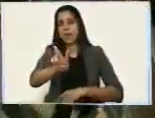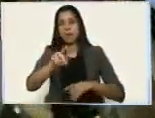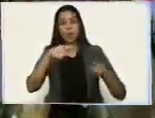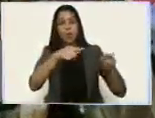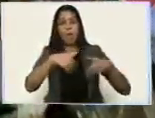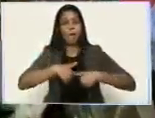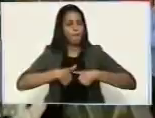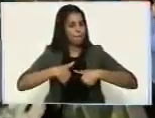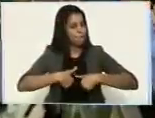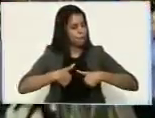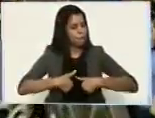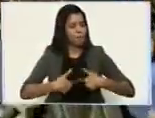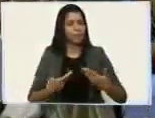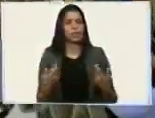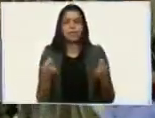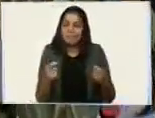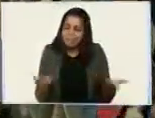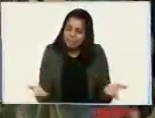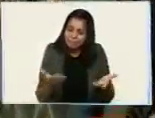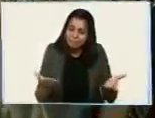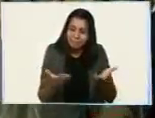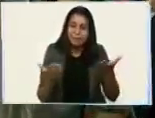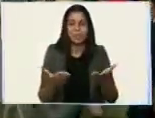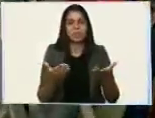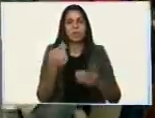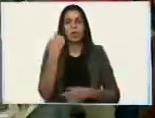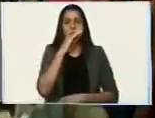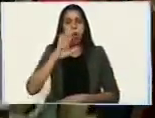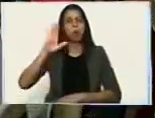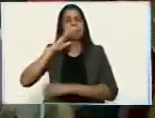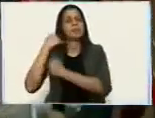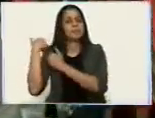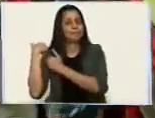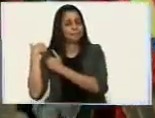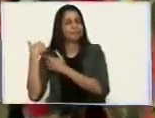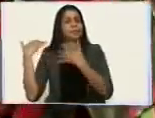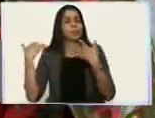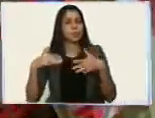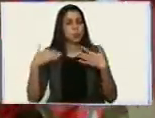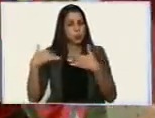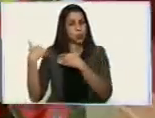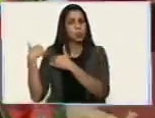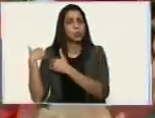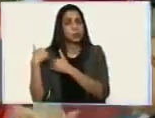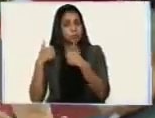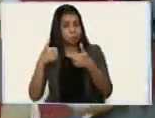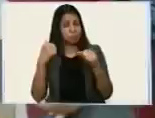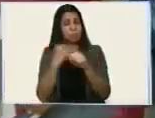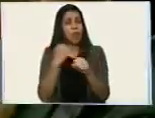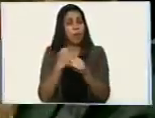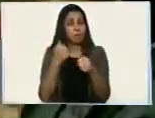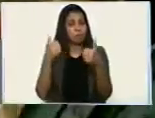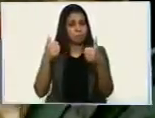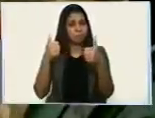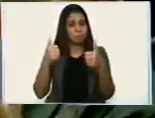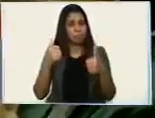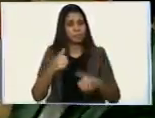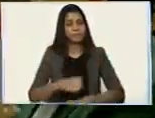mayor de los esfuerzos para cumplir con el compromiso y con la tarea que se le había encomendado.